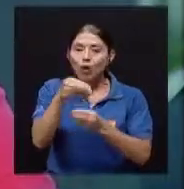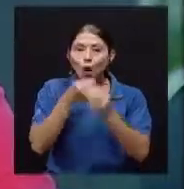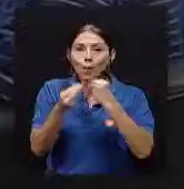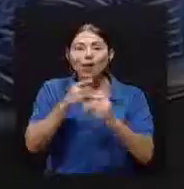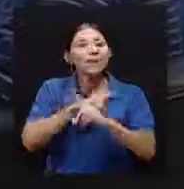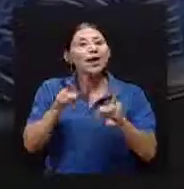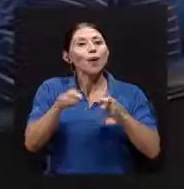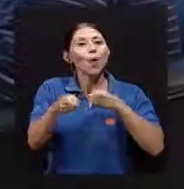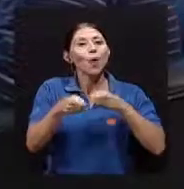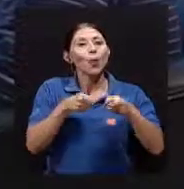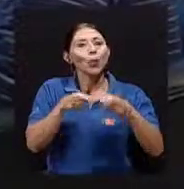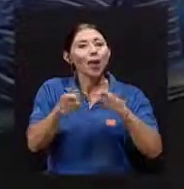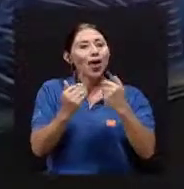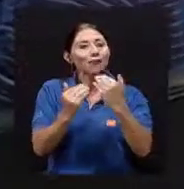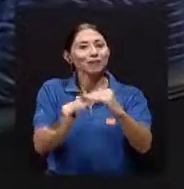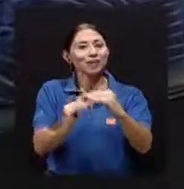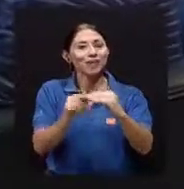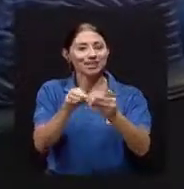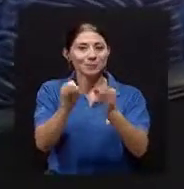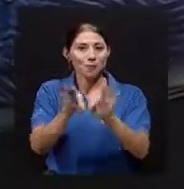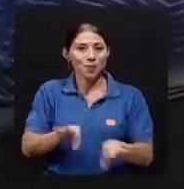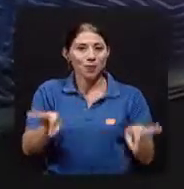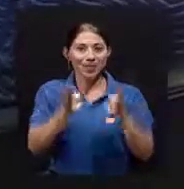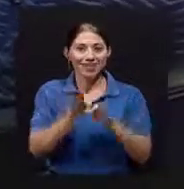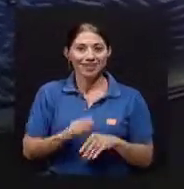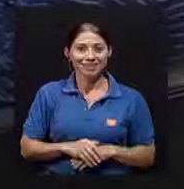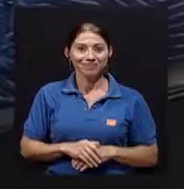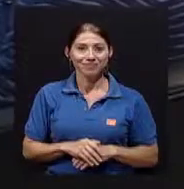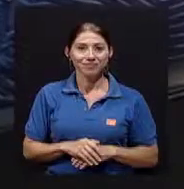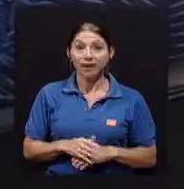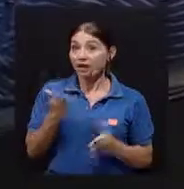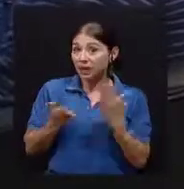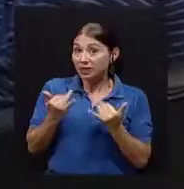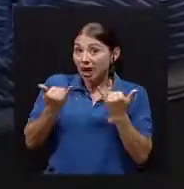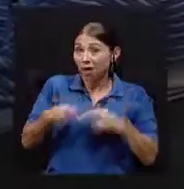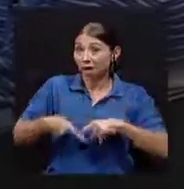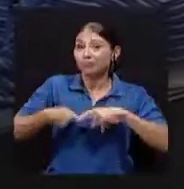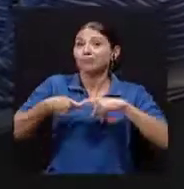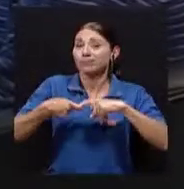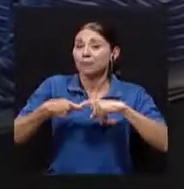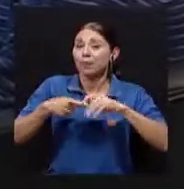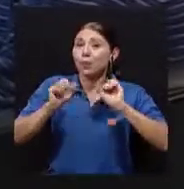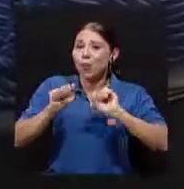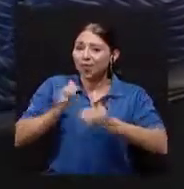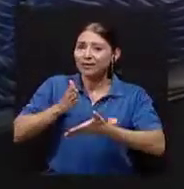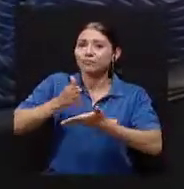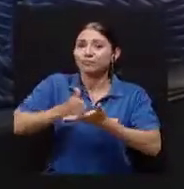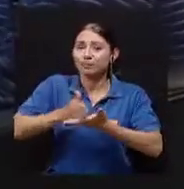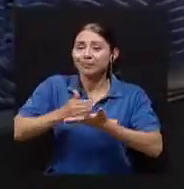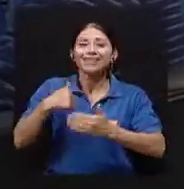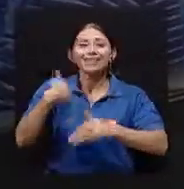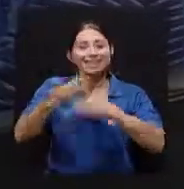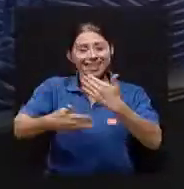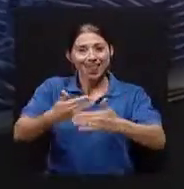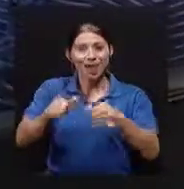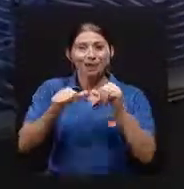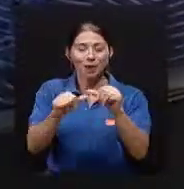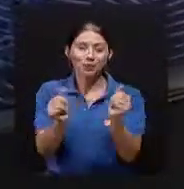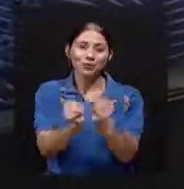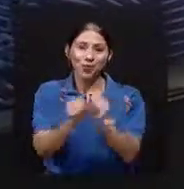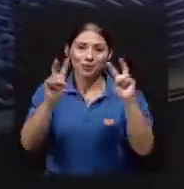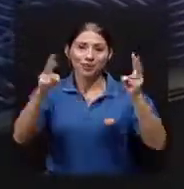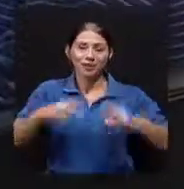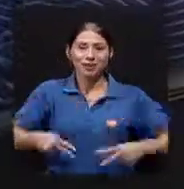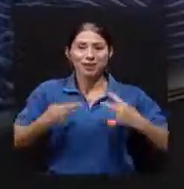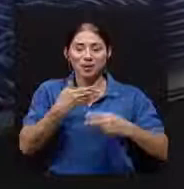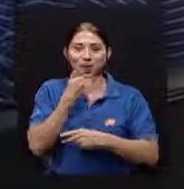vez podríamos, bueno, en este momento dejarlo así, irnos a una pausa y enseguida pues continuamos con Vivir